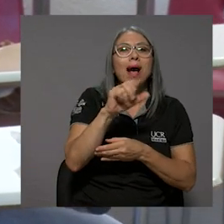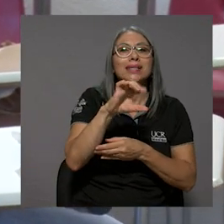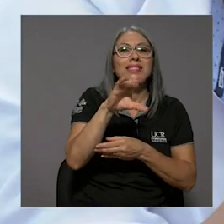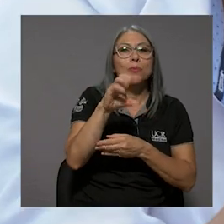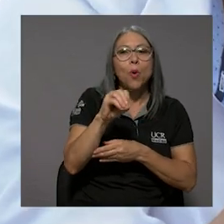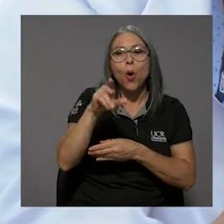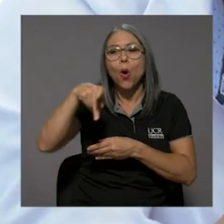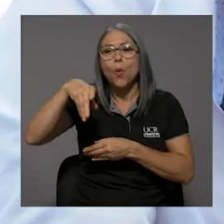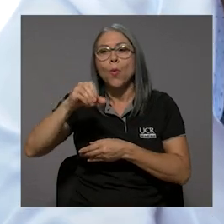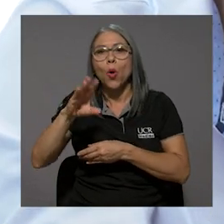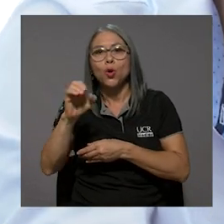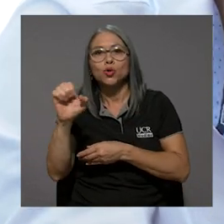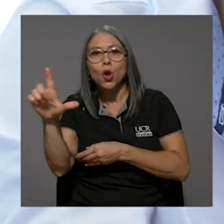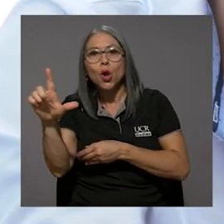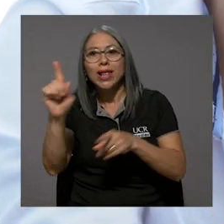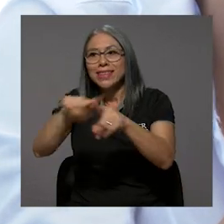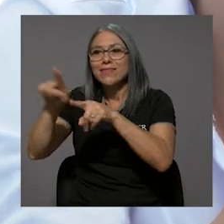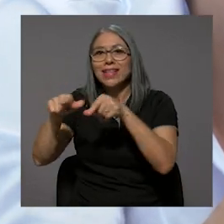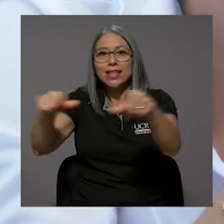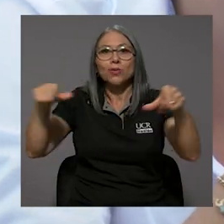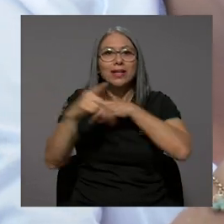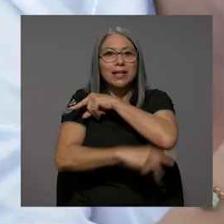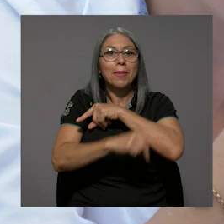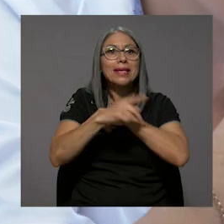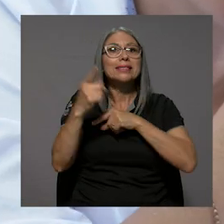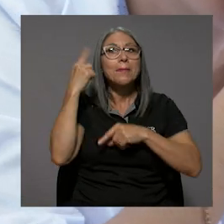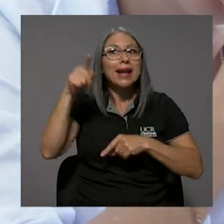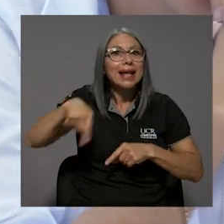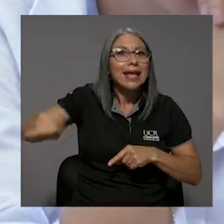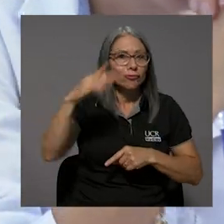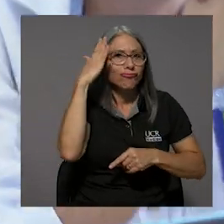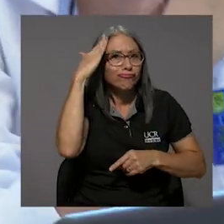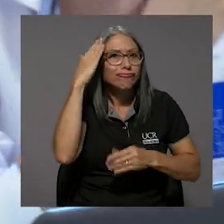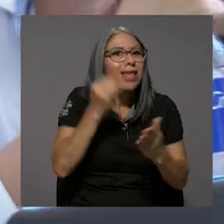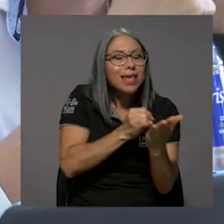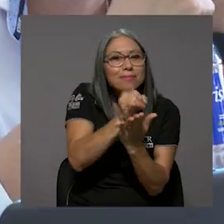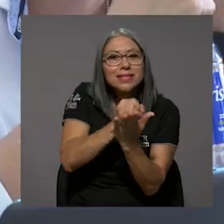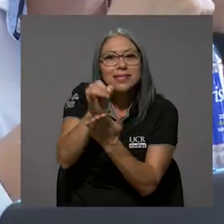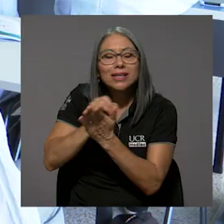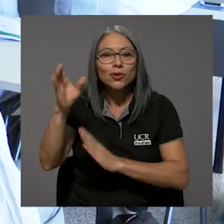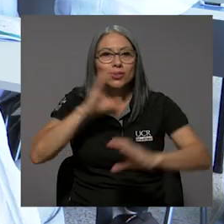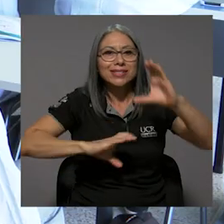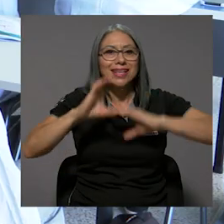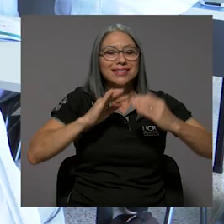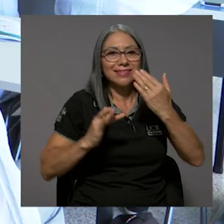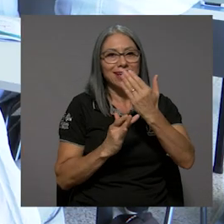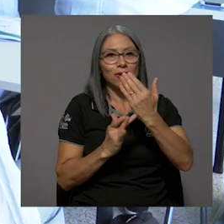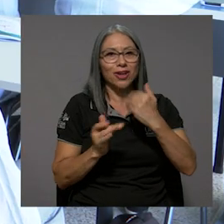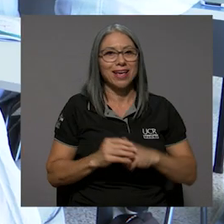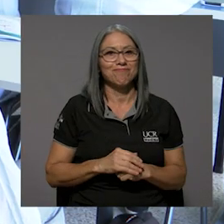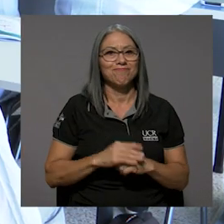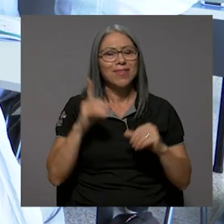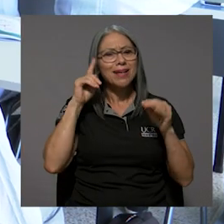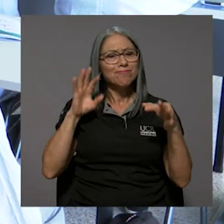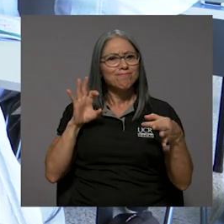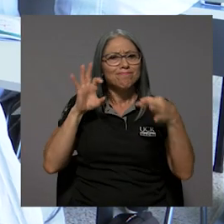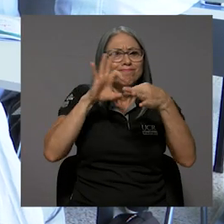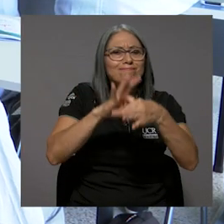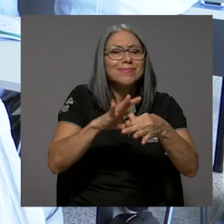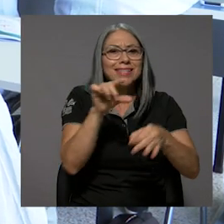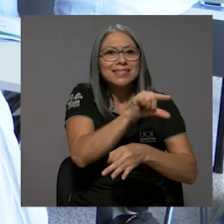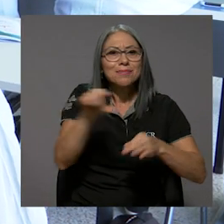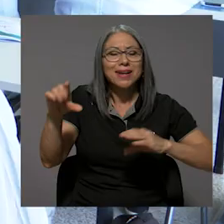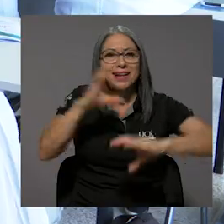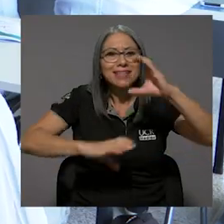otras zonas del país, con el fin de acercarlos a la investigación, a la ciencia y a la tecnología. En el marco de la Semana de la